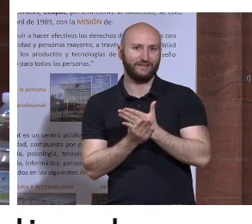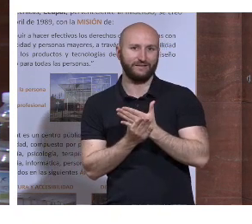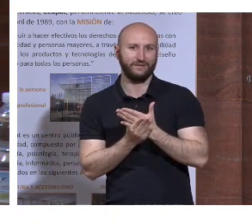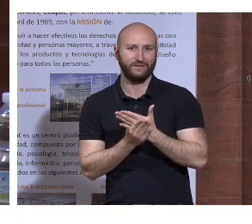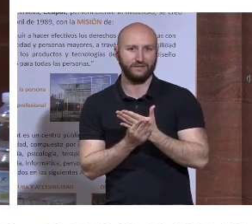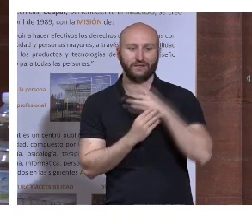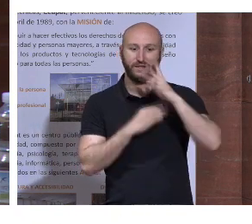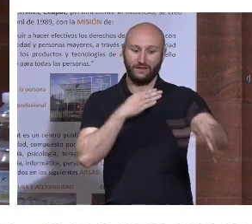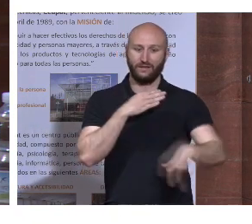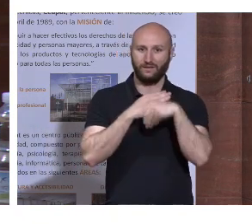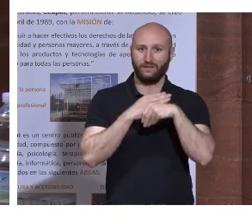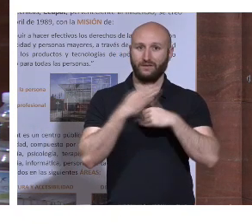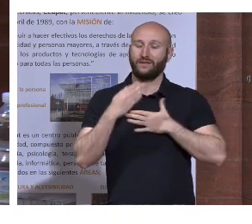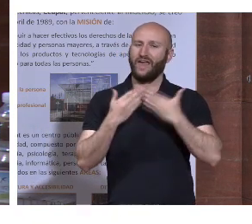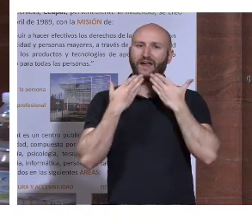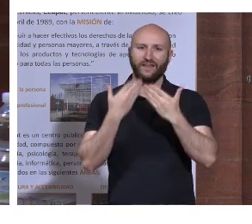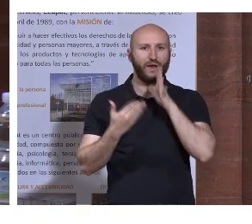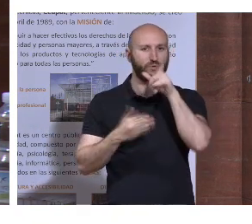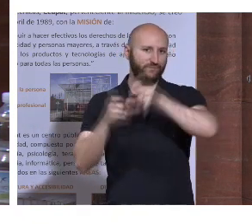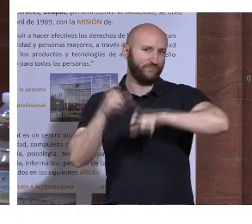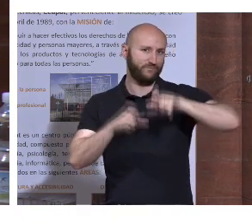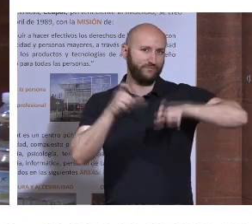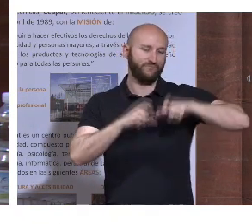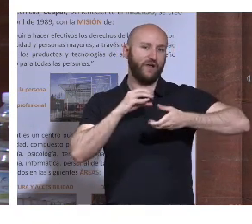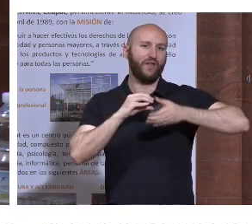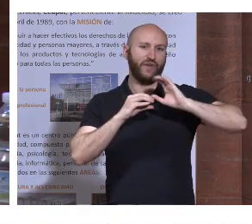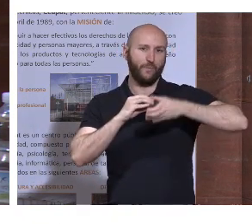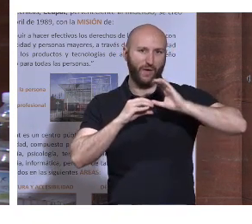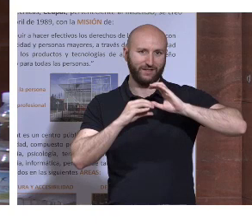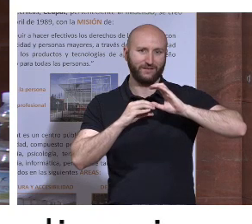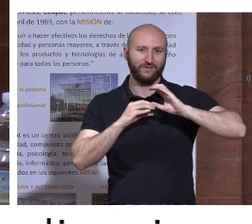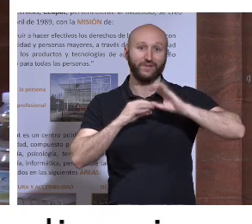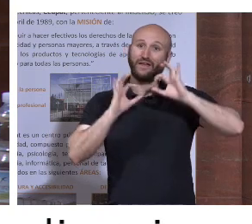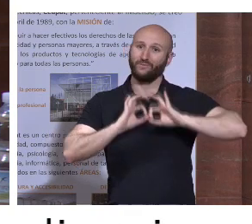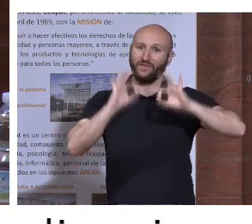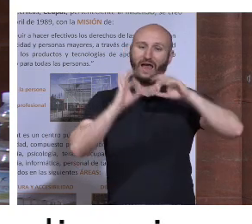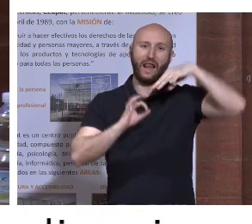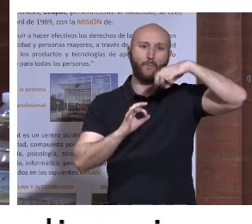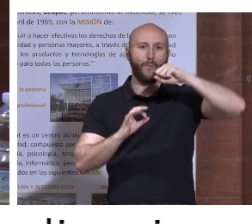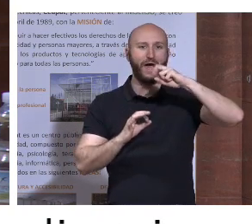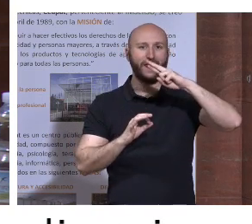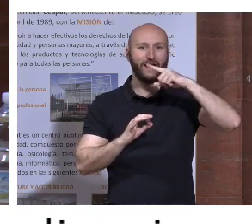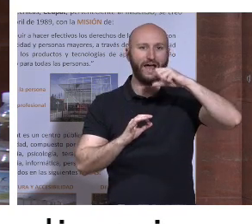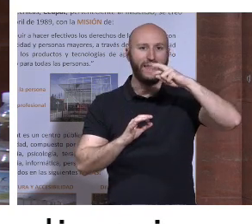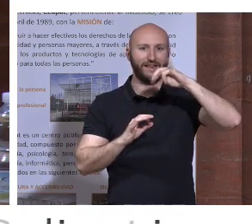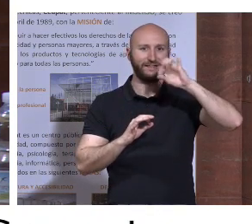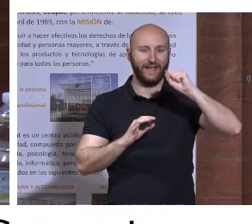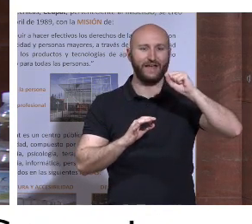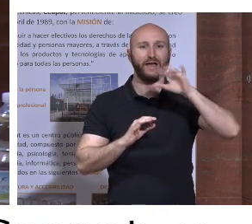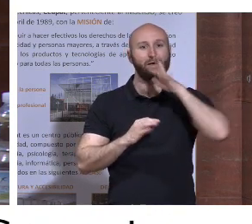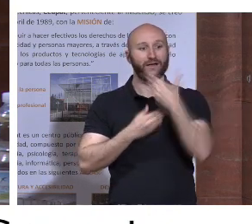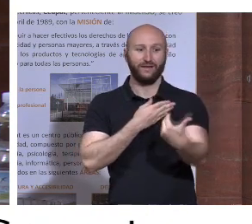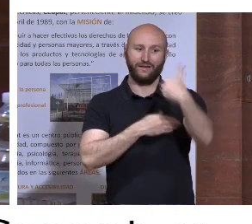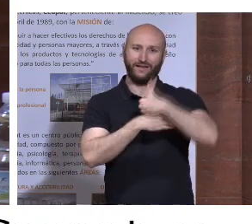mi agradecimiento al personal del CEAPAD y especialmente a Margarita Sebastián, que venía a la universidad con